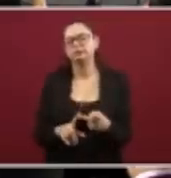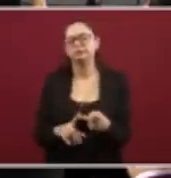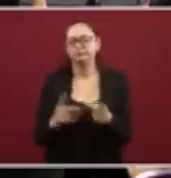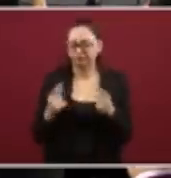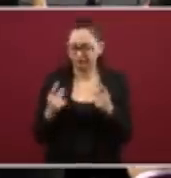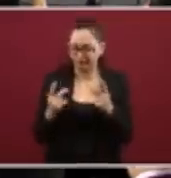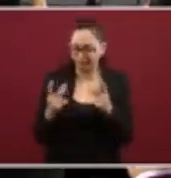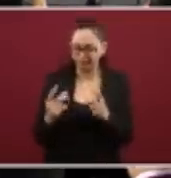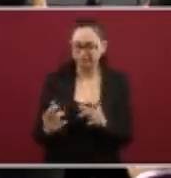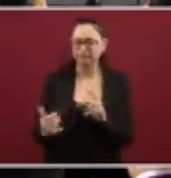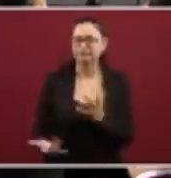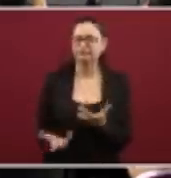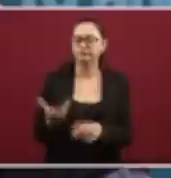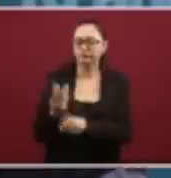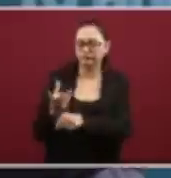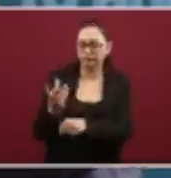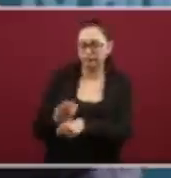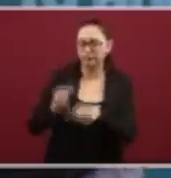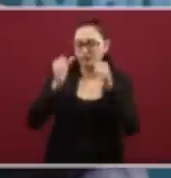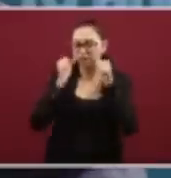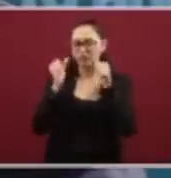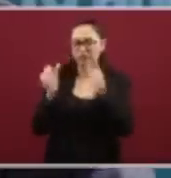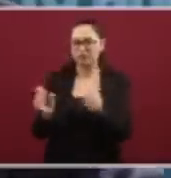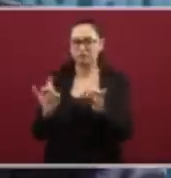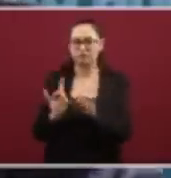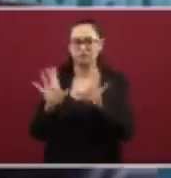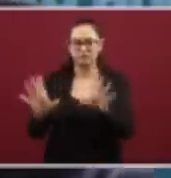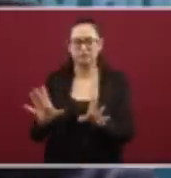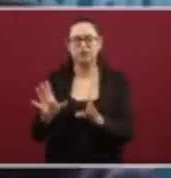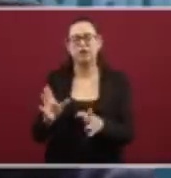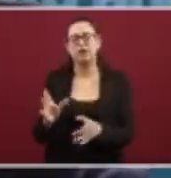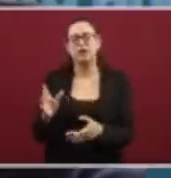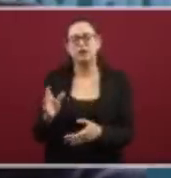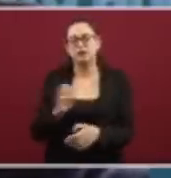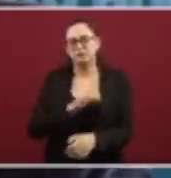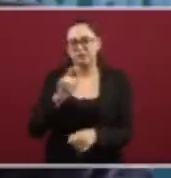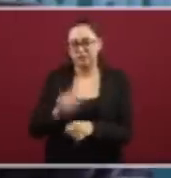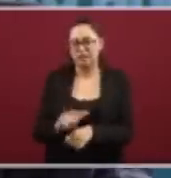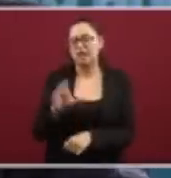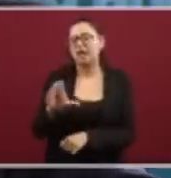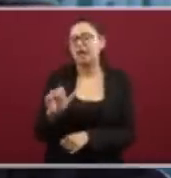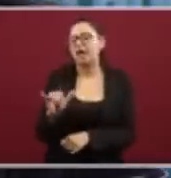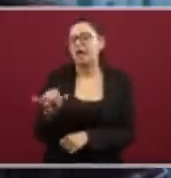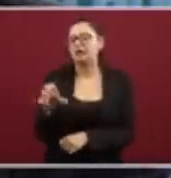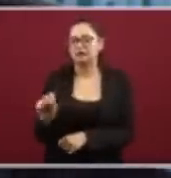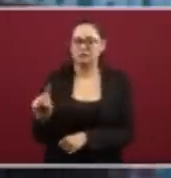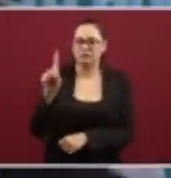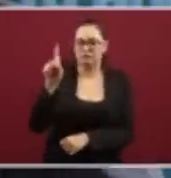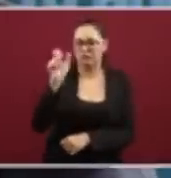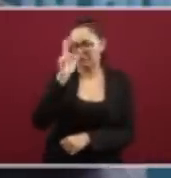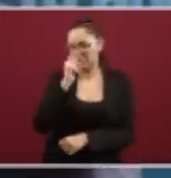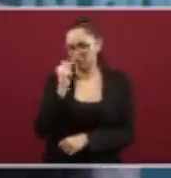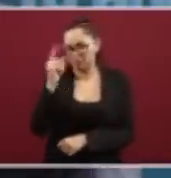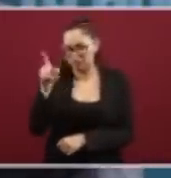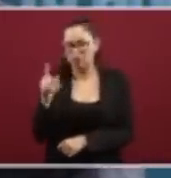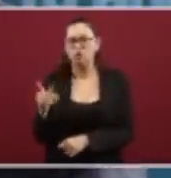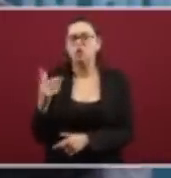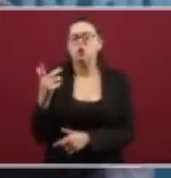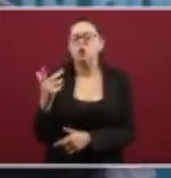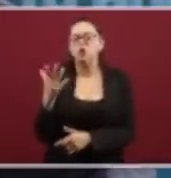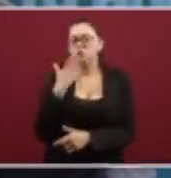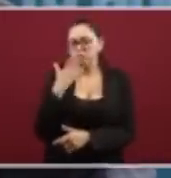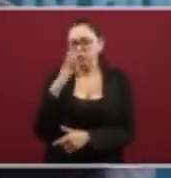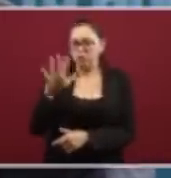del nuevo centro de atención inmediata para casos especiales el cádiz se halla en hermosillo sonora es un centro que tiene